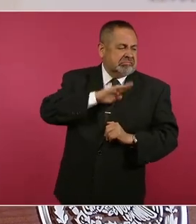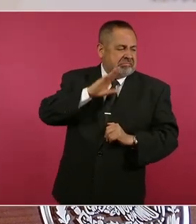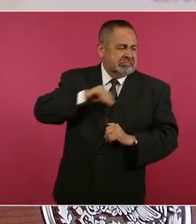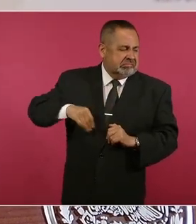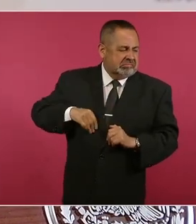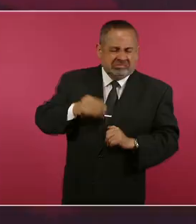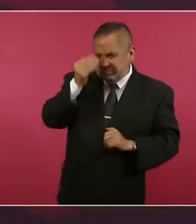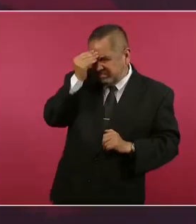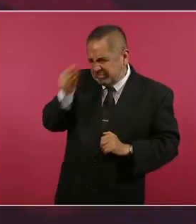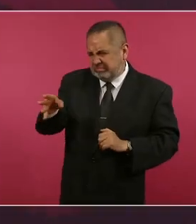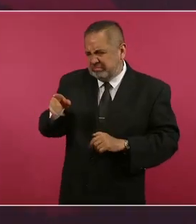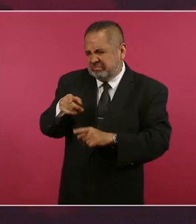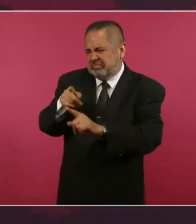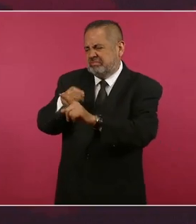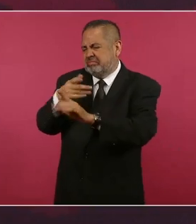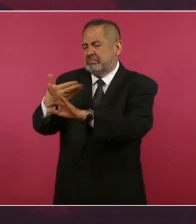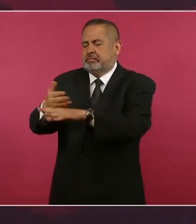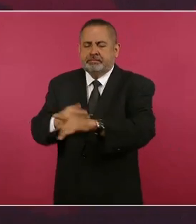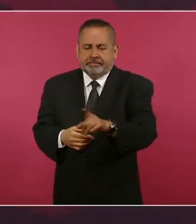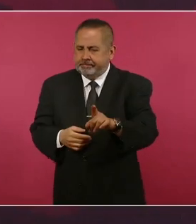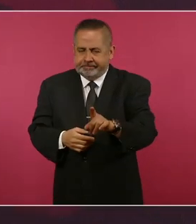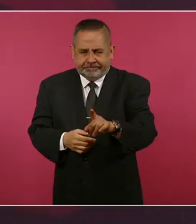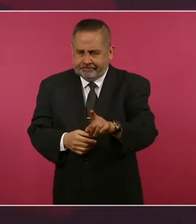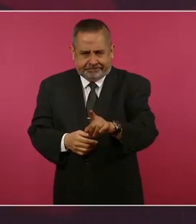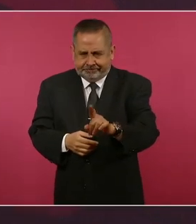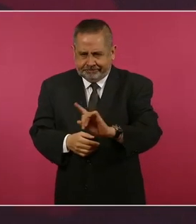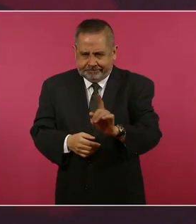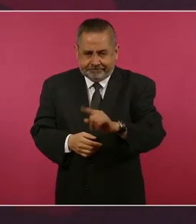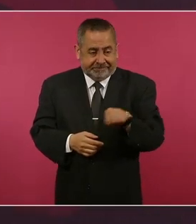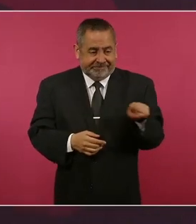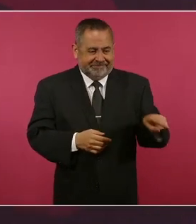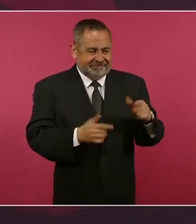manejando estas organizaciones